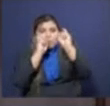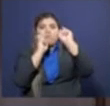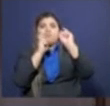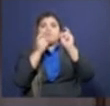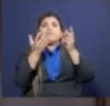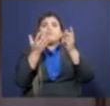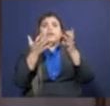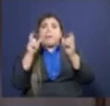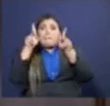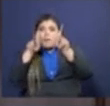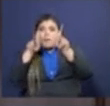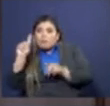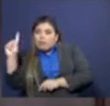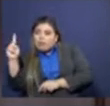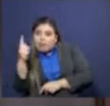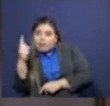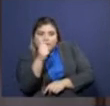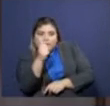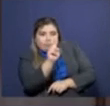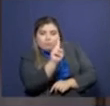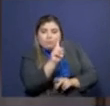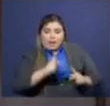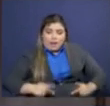donde se cruzan la vida,